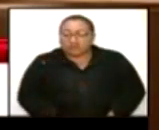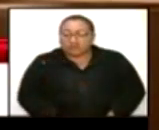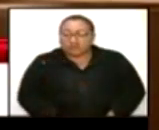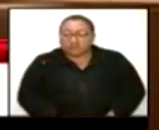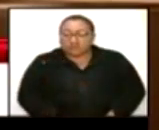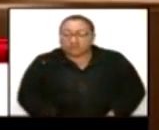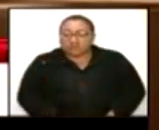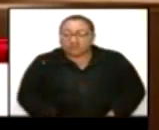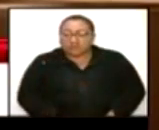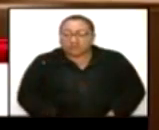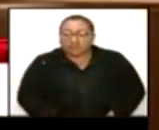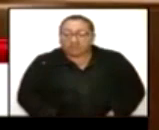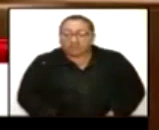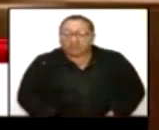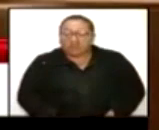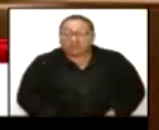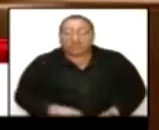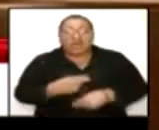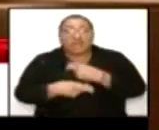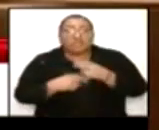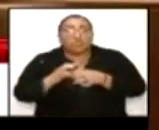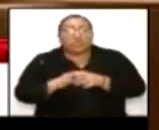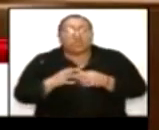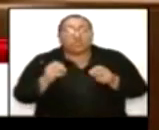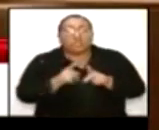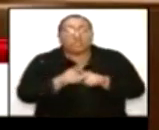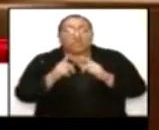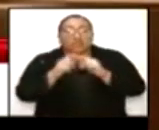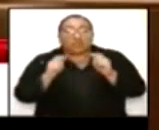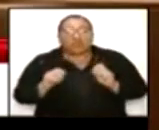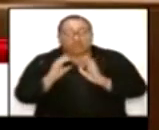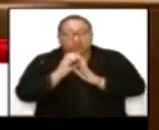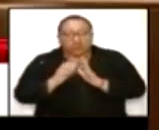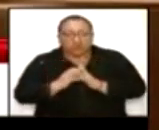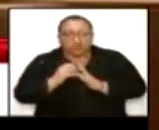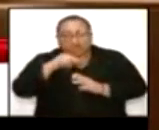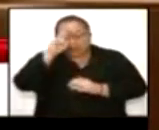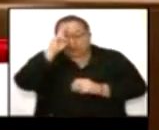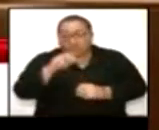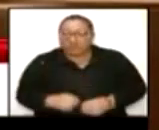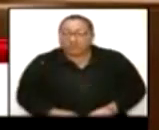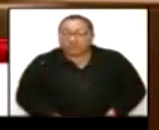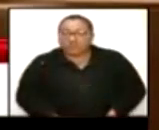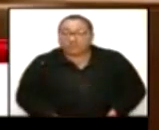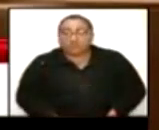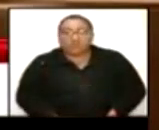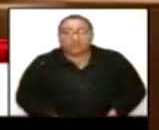Sistema Naciones Unidas, así como la jurisprudencia del Tribunal Constitucional Peruano.